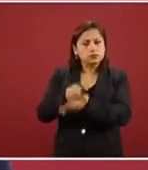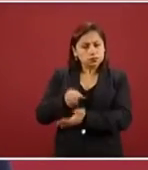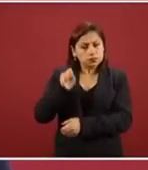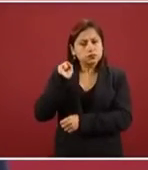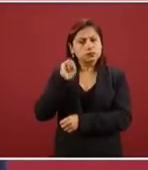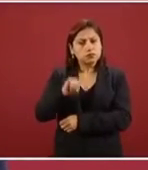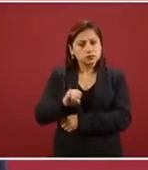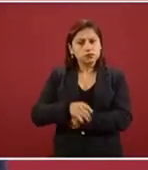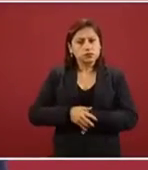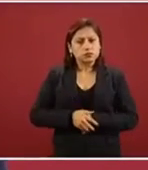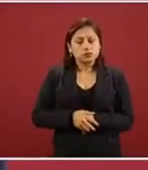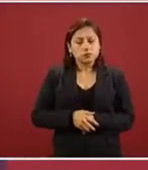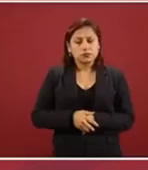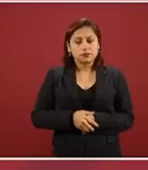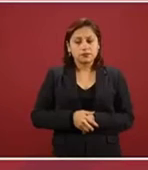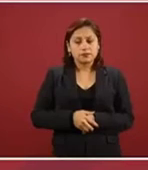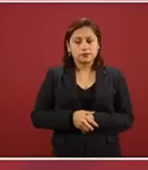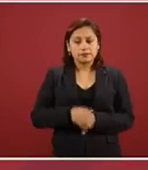contribuyendo